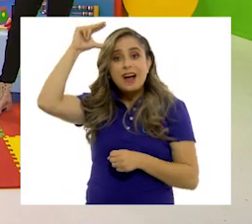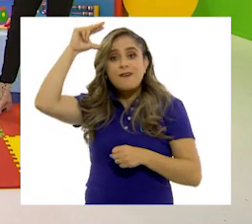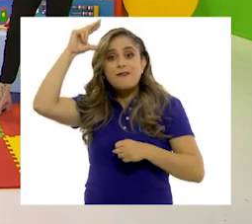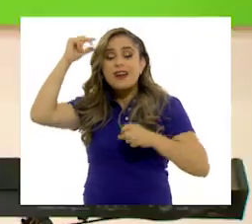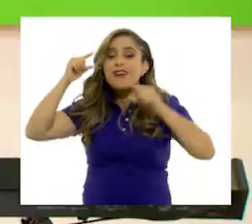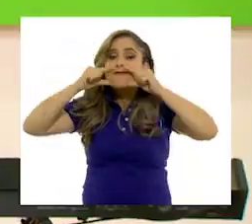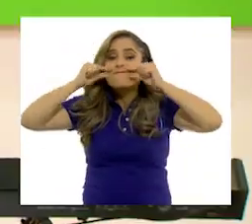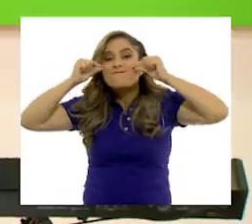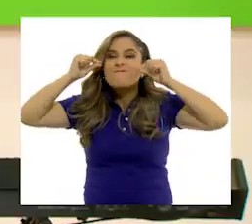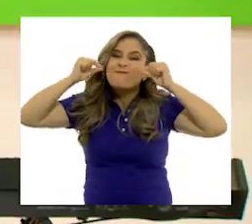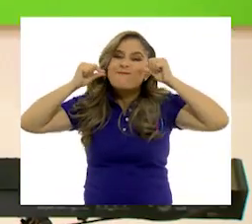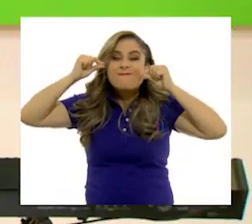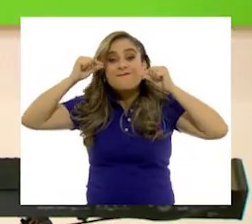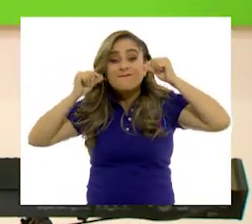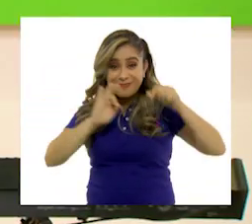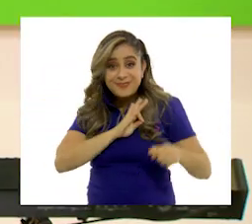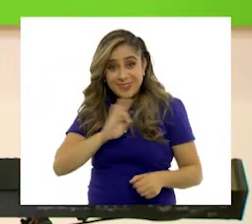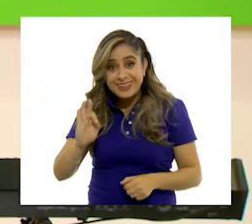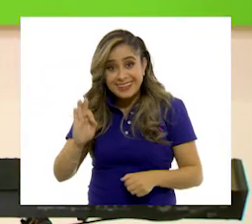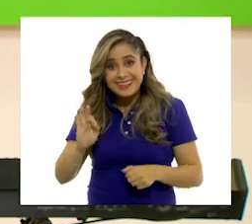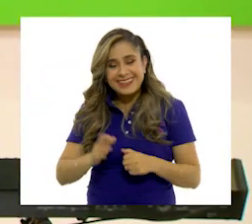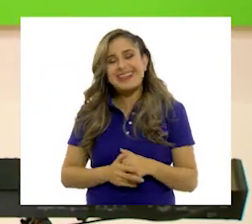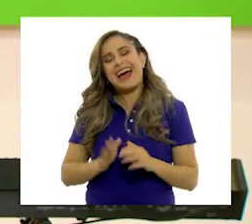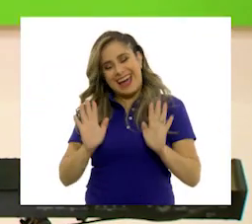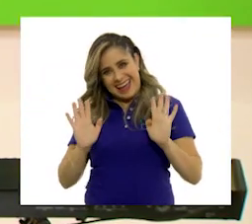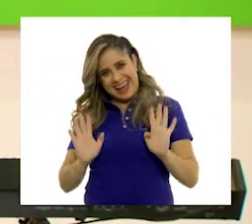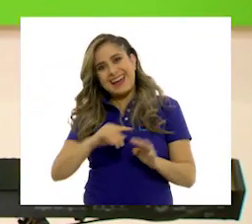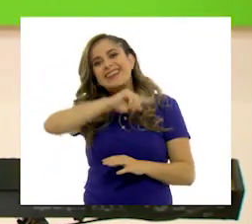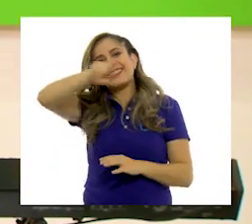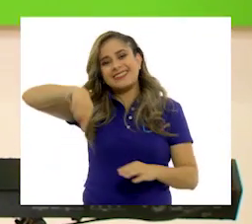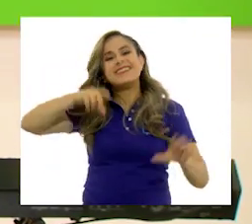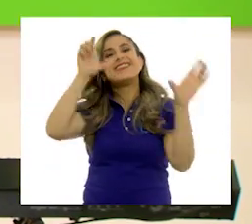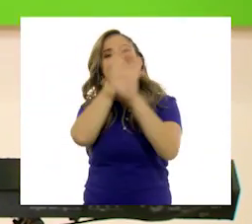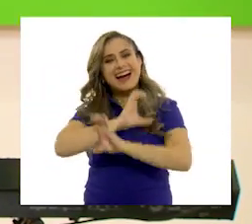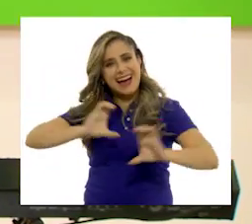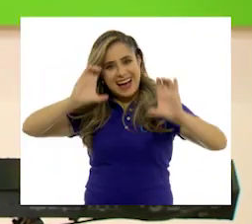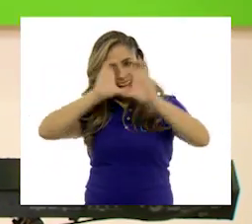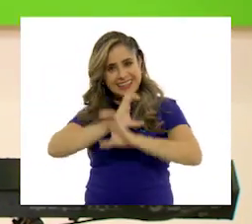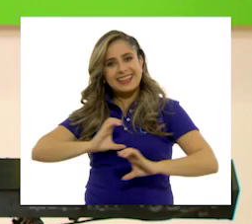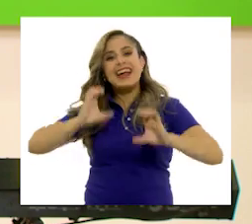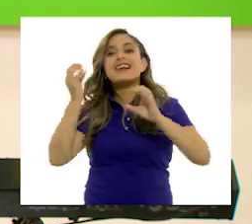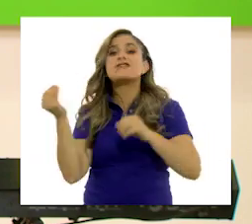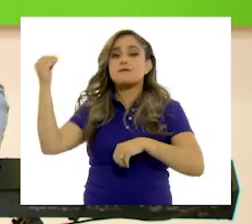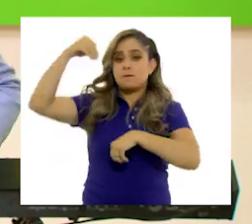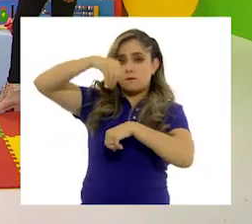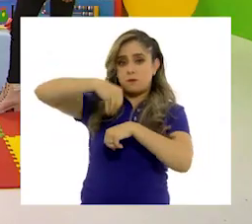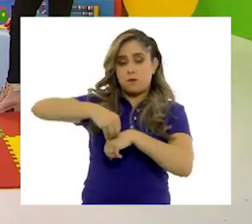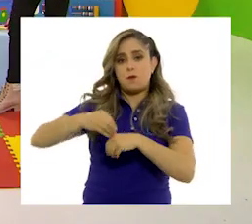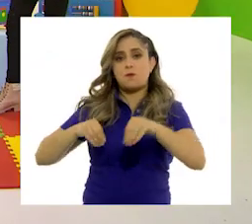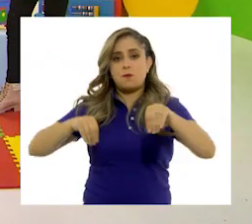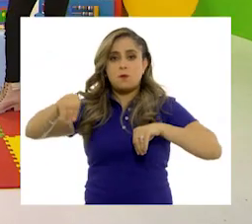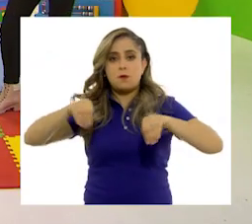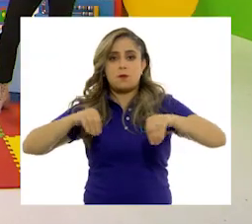Exacto. Muy bien, vamos a cantar la canción nuevamente y agregaremos este movimiento.